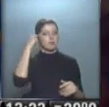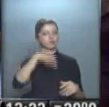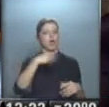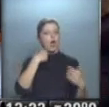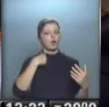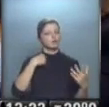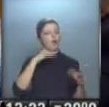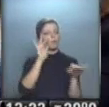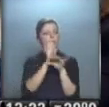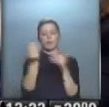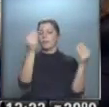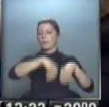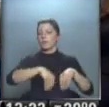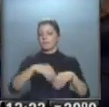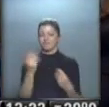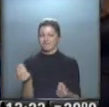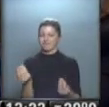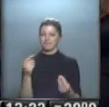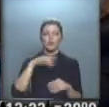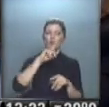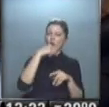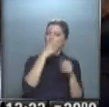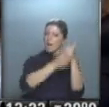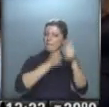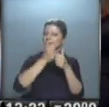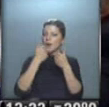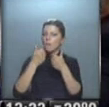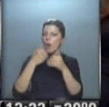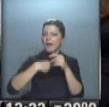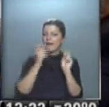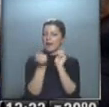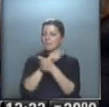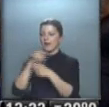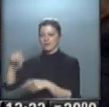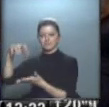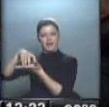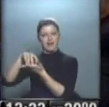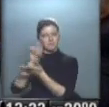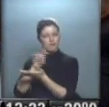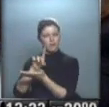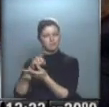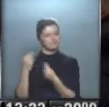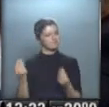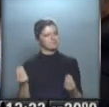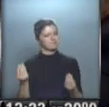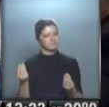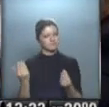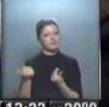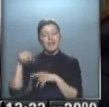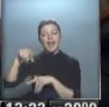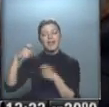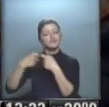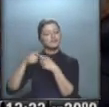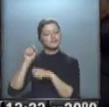fundirse, no se entiende cómo el resto de las empresas sí están dispuestos a adecuarse voluntariamente y Clarín no. El propio socio del grupo Clarín, que